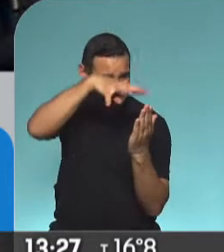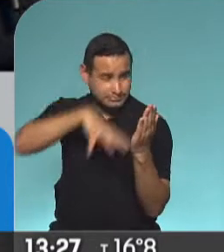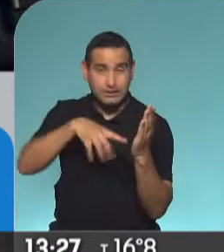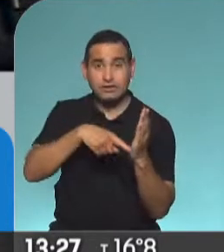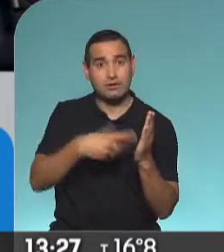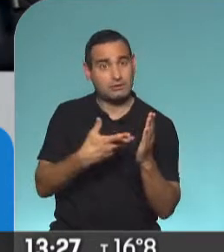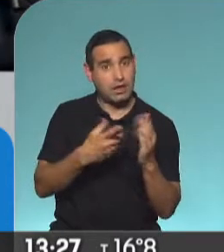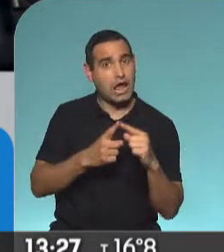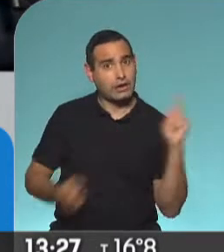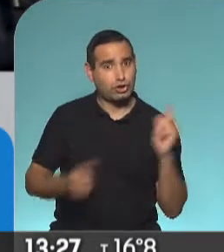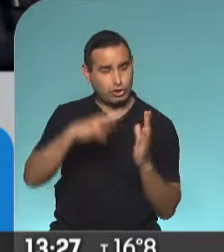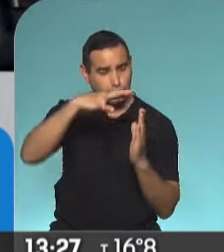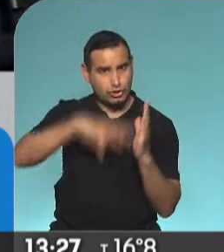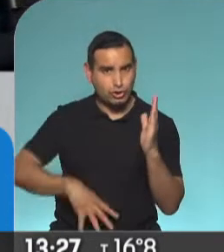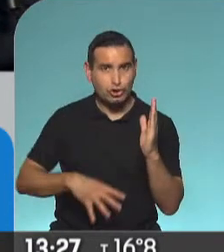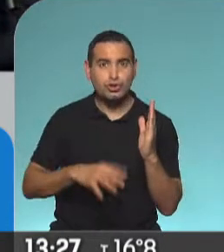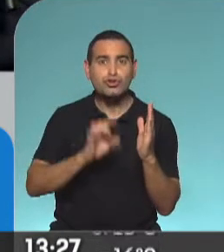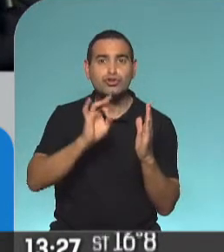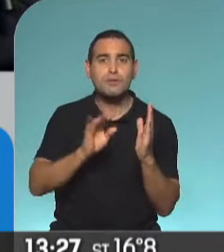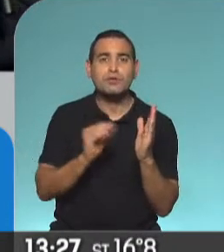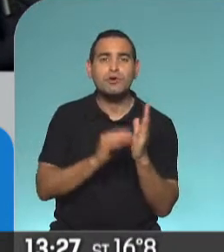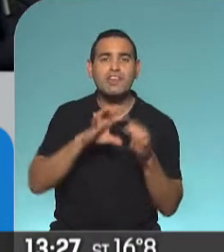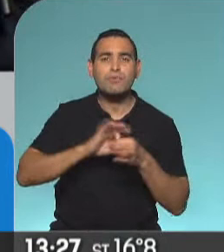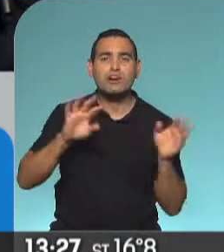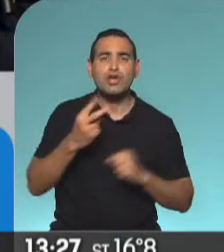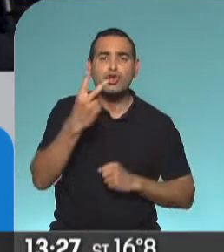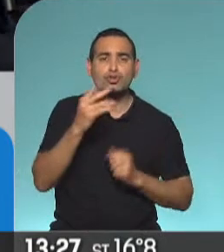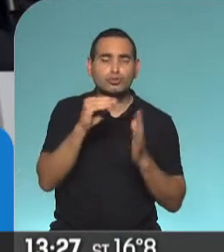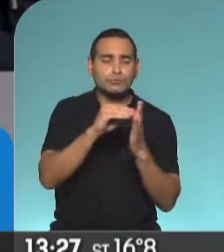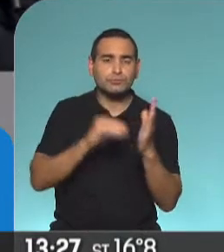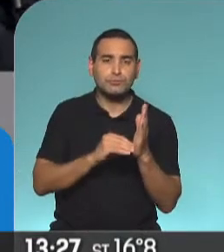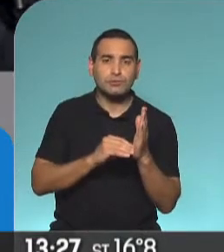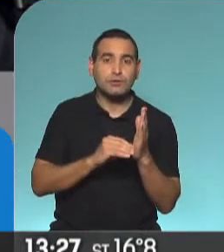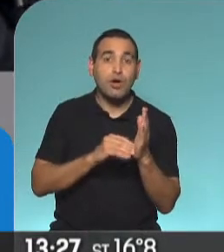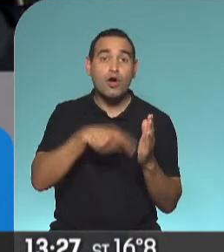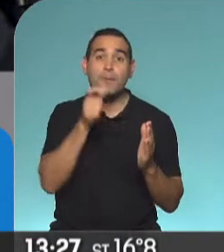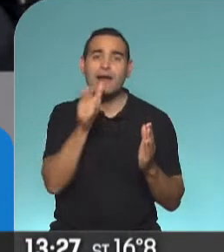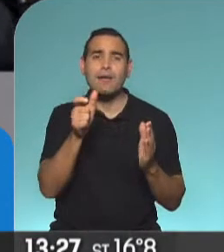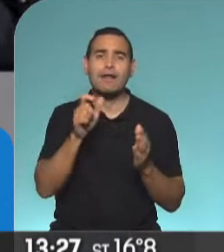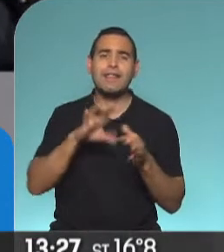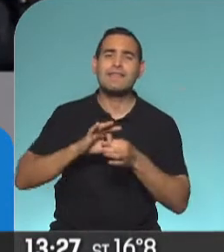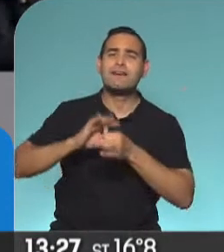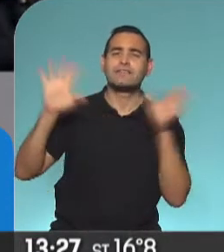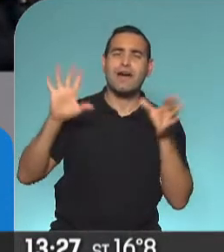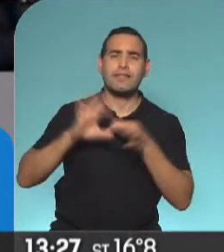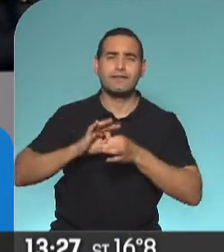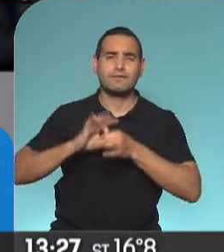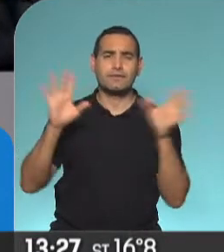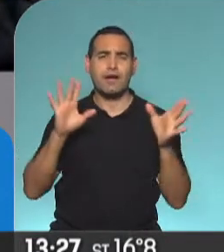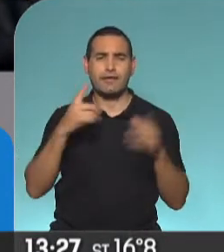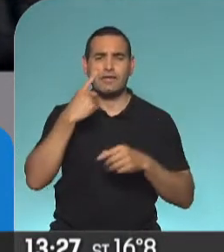un texto bastante extenso, solamente 2 veces nombra la palabra democracia y muchas más veces habla de libertad e